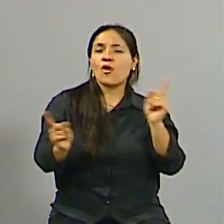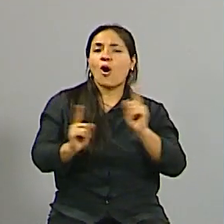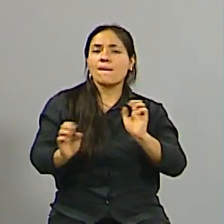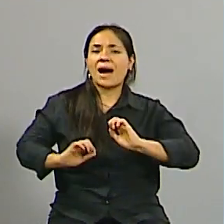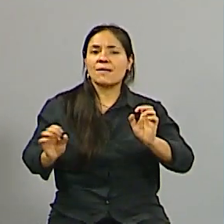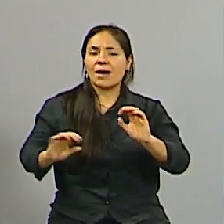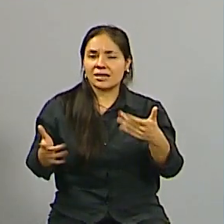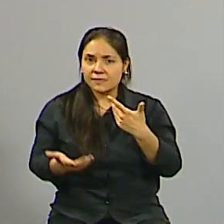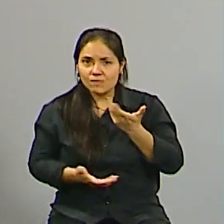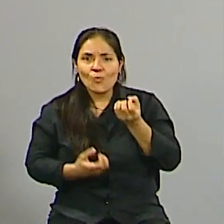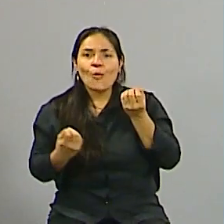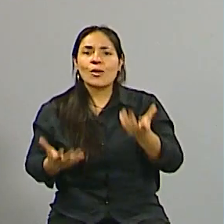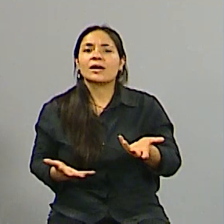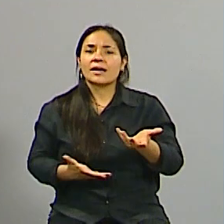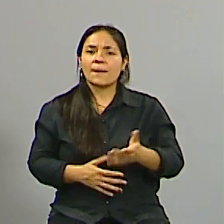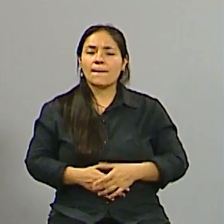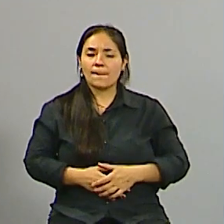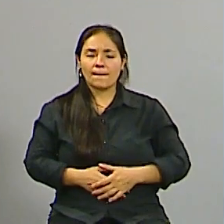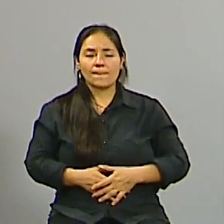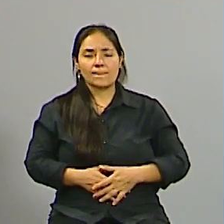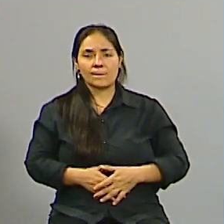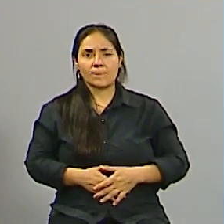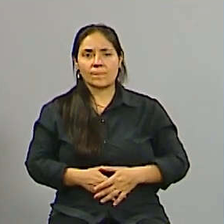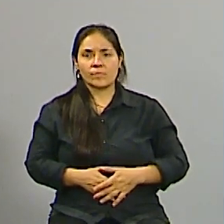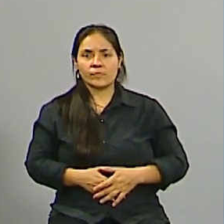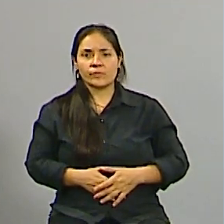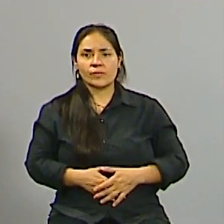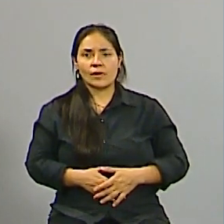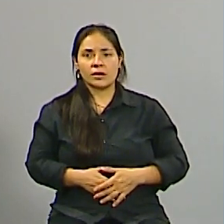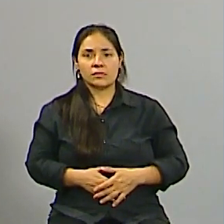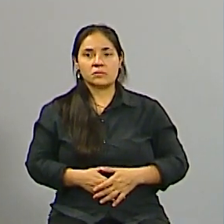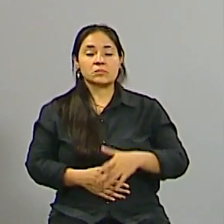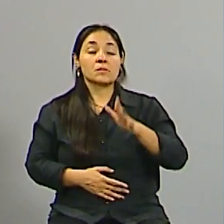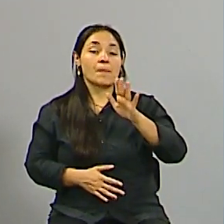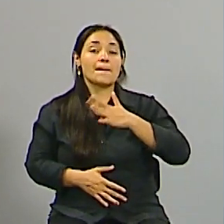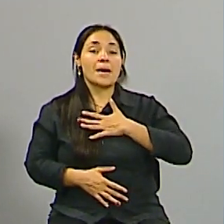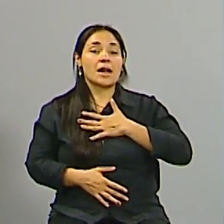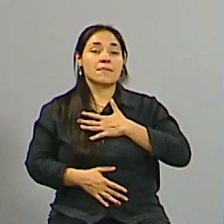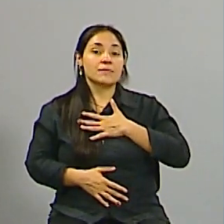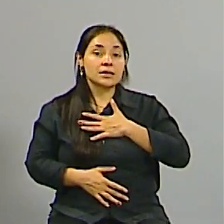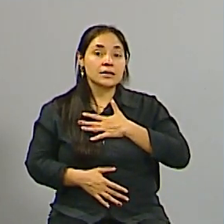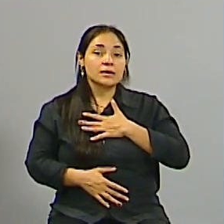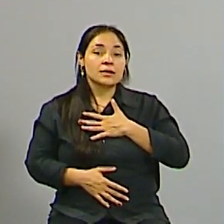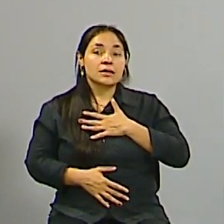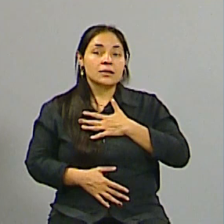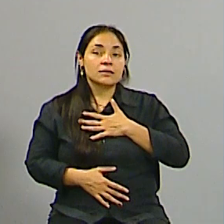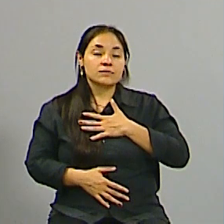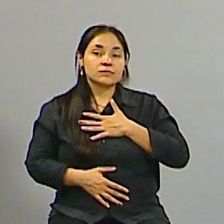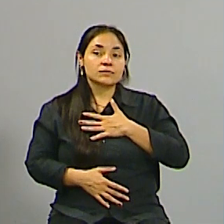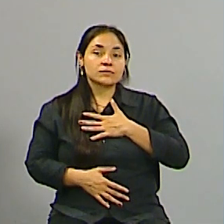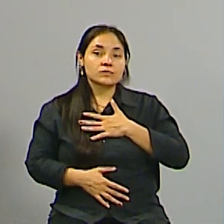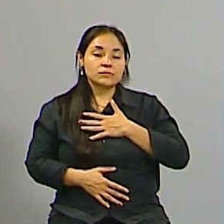o avanzar una regulación para esas plataformas? Bueno, yo diría que habría que